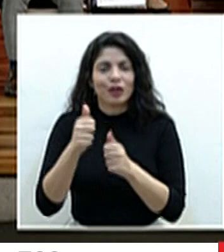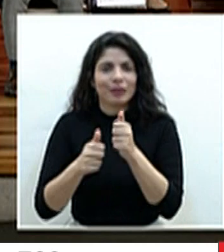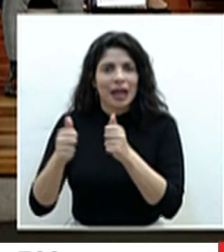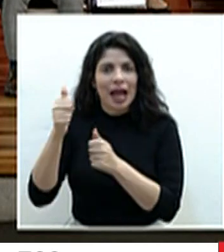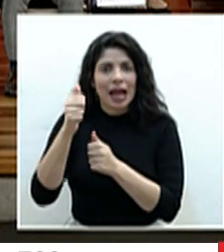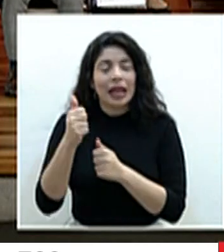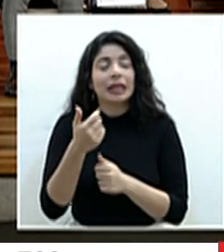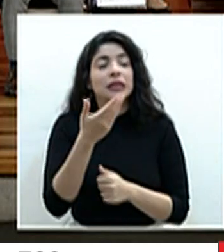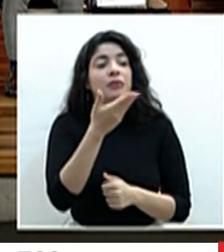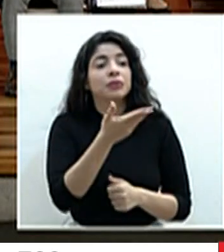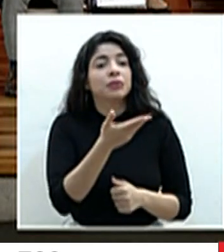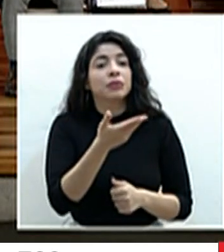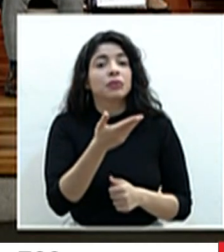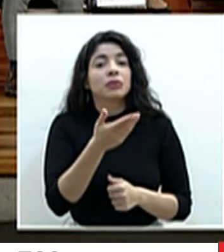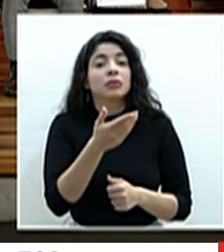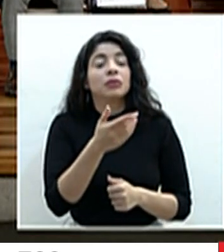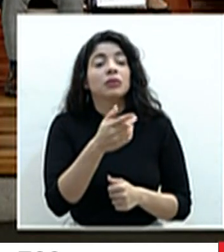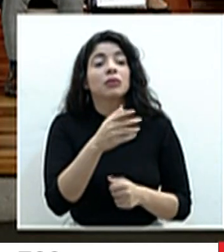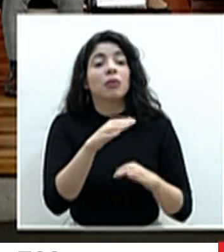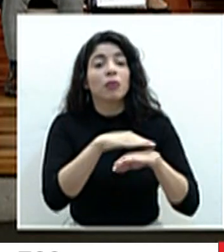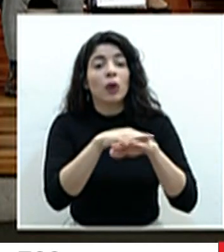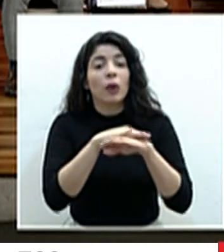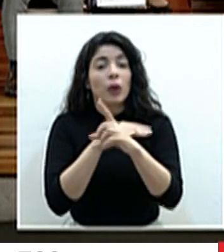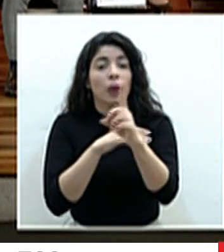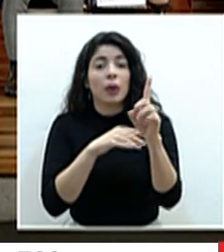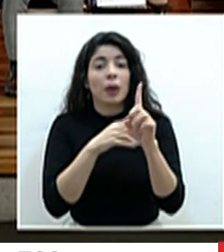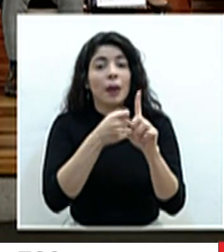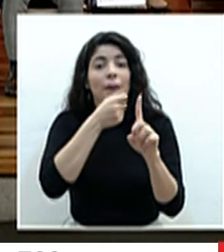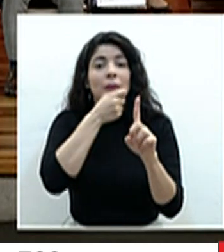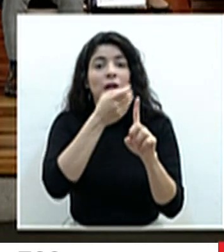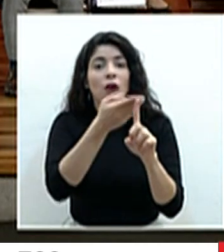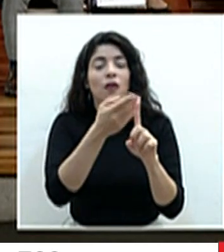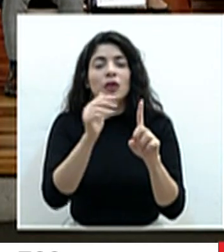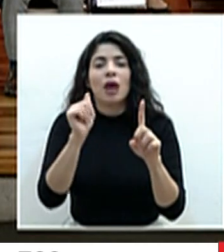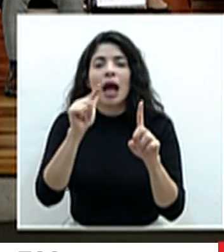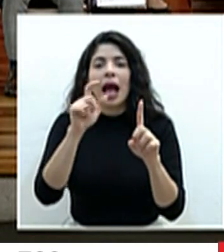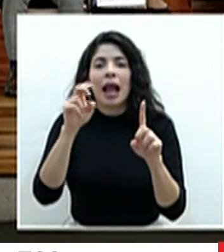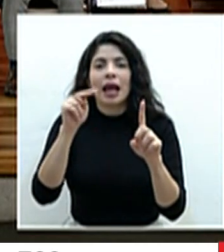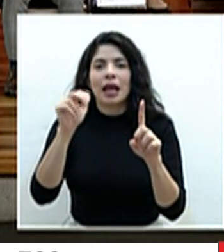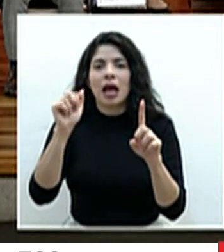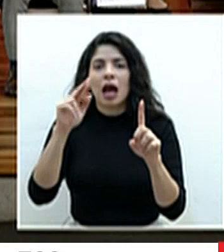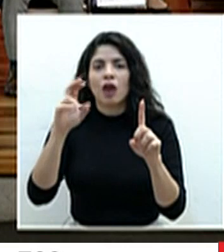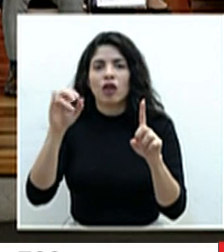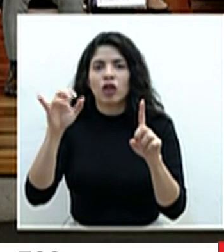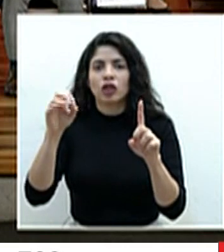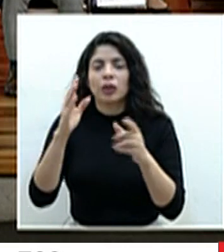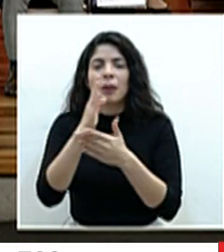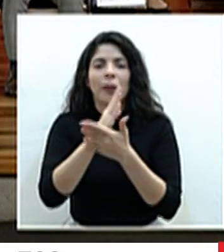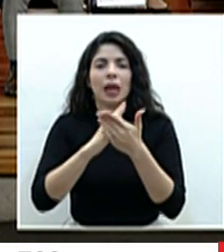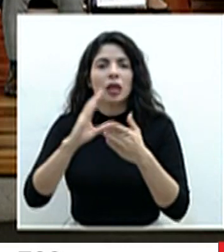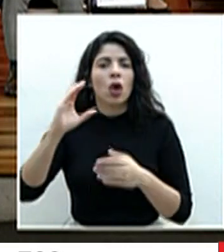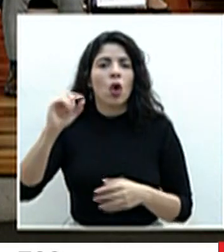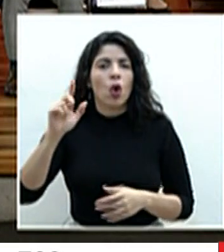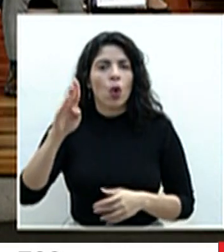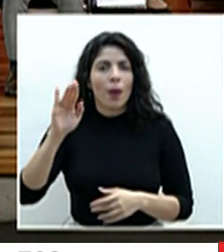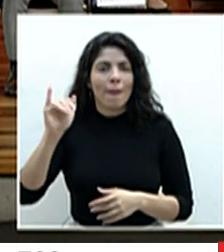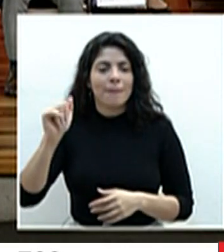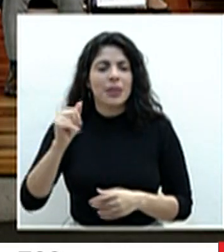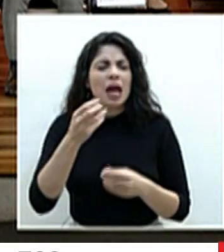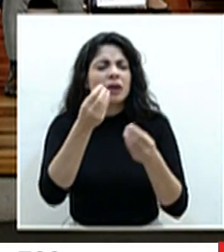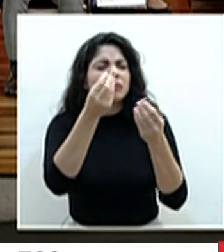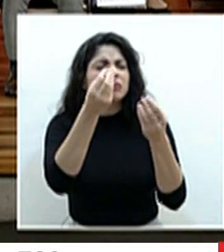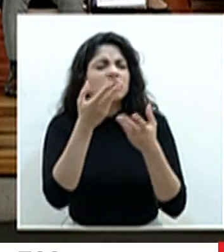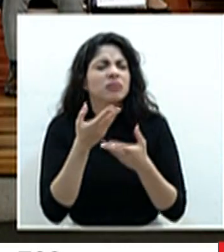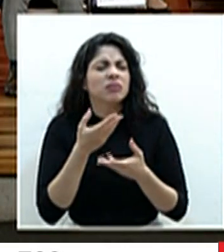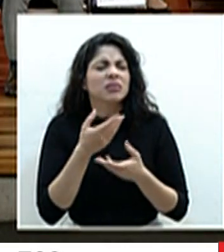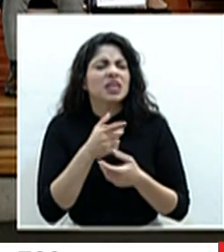El colega a quien le solicitamos acercarse al micrófono es a Alan Arroyo de Noticias Colombia e indicarnos,